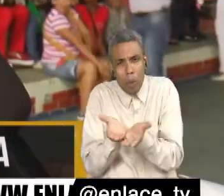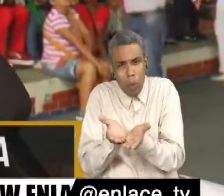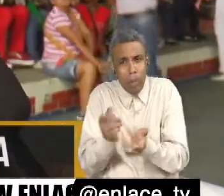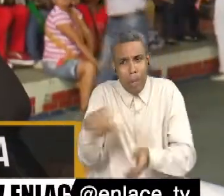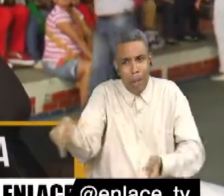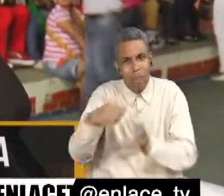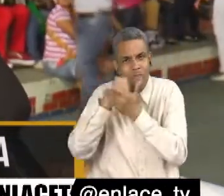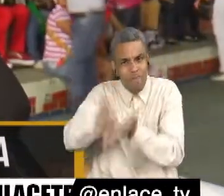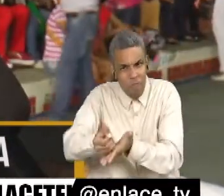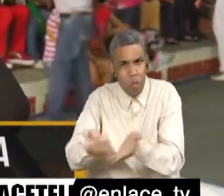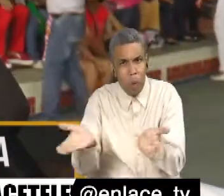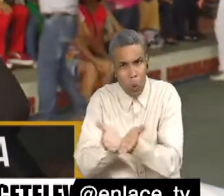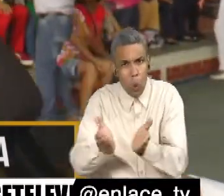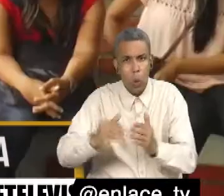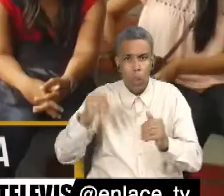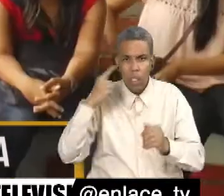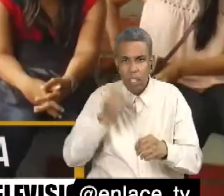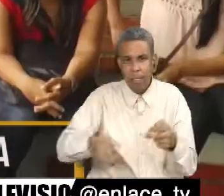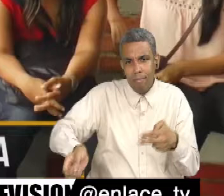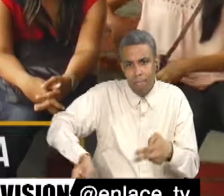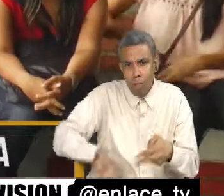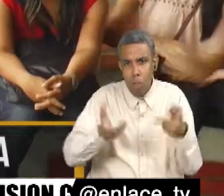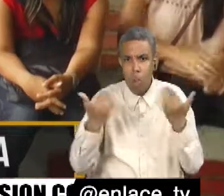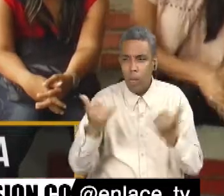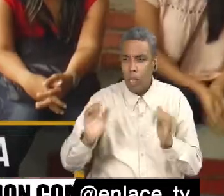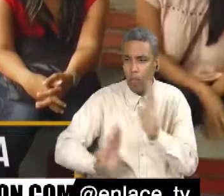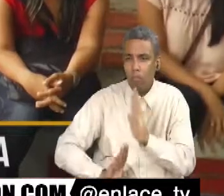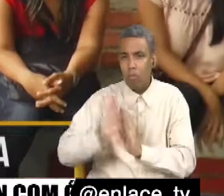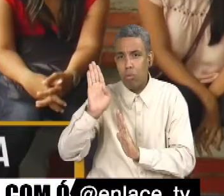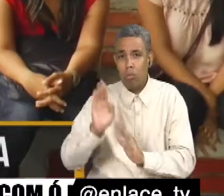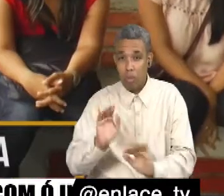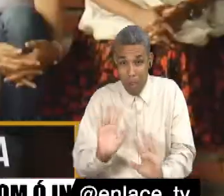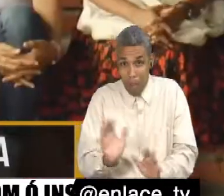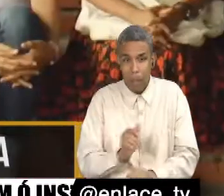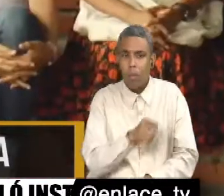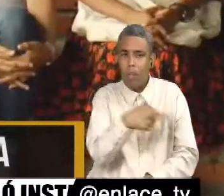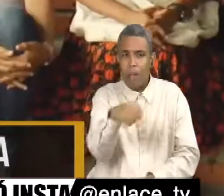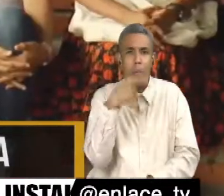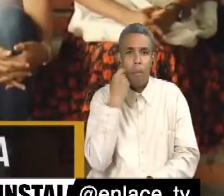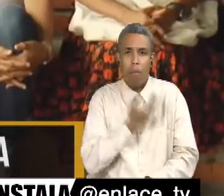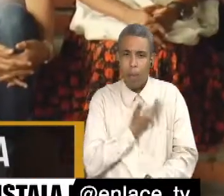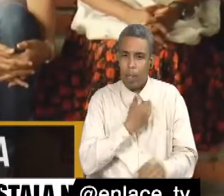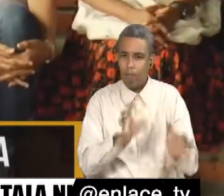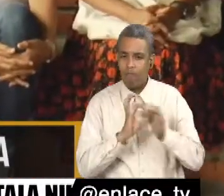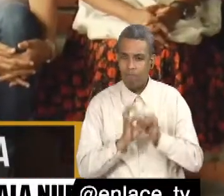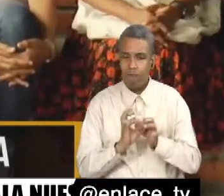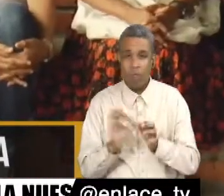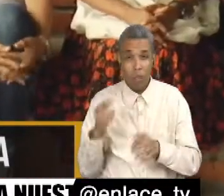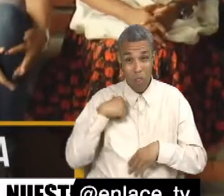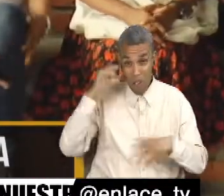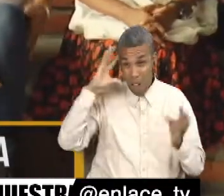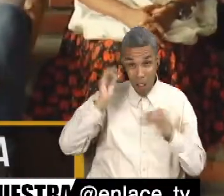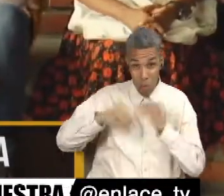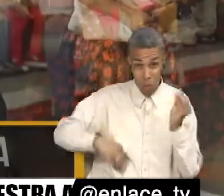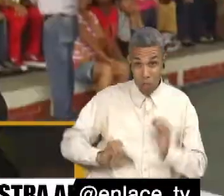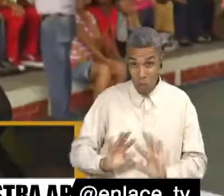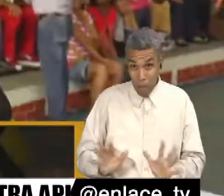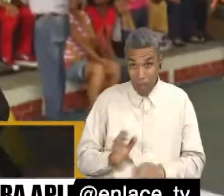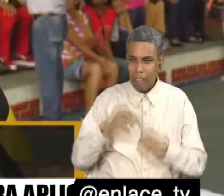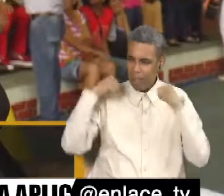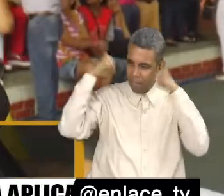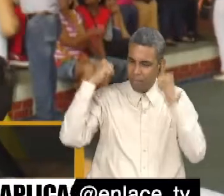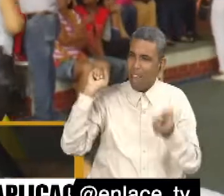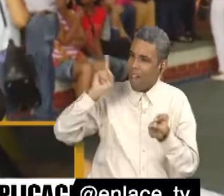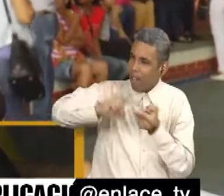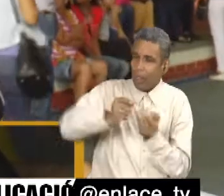y una formación digna como ellos se lo merecen. Mientras no haya el cumplimiento de estos acuerdos, los maestros de Colombia seguirán en cese de actividades. El paro sigue,